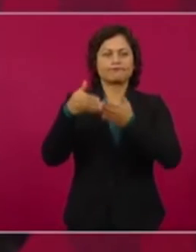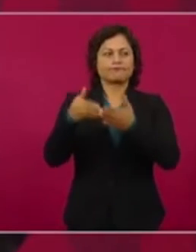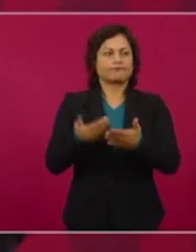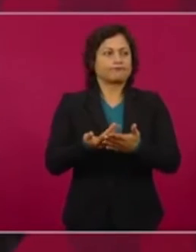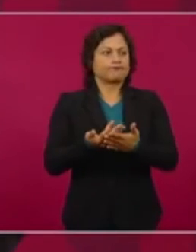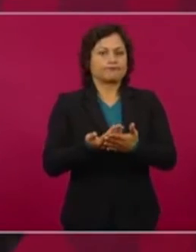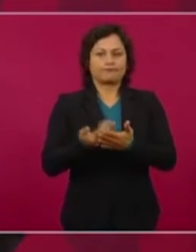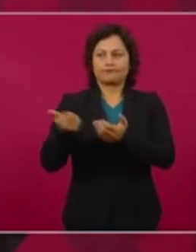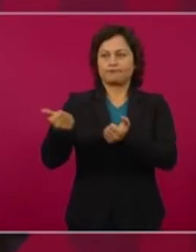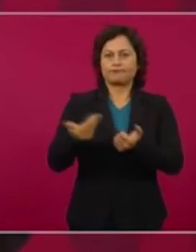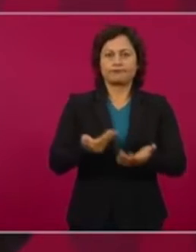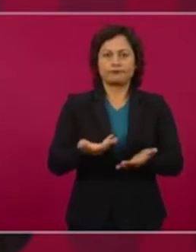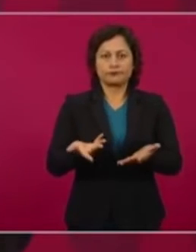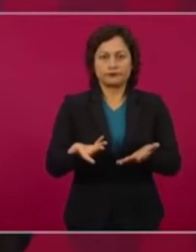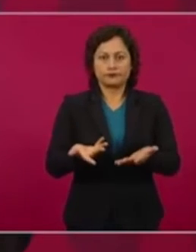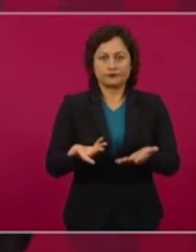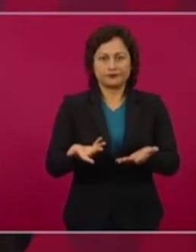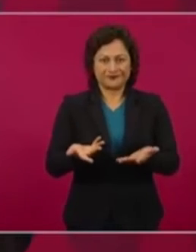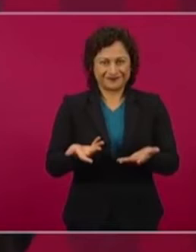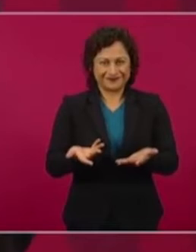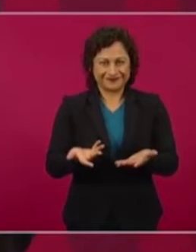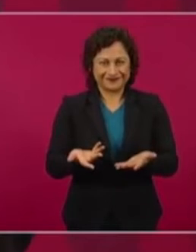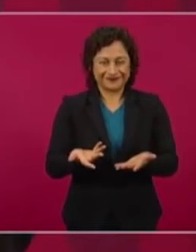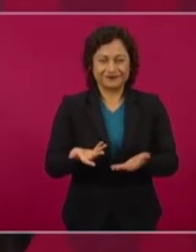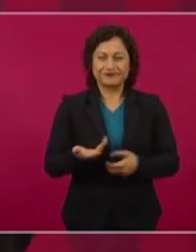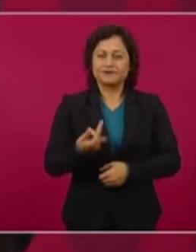Pero ¿qué sucedería